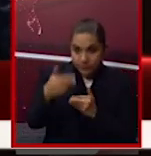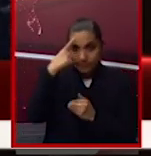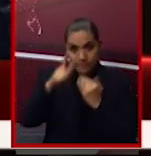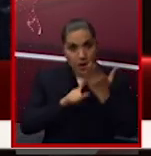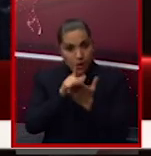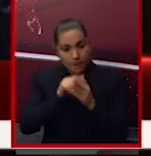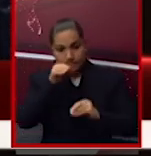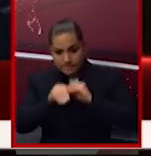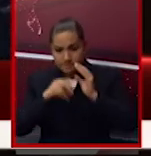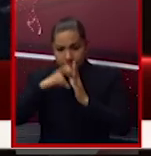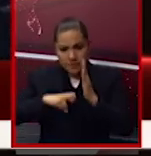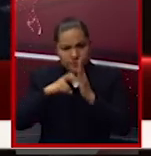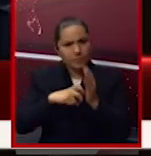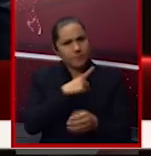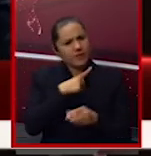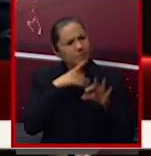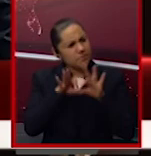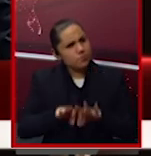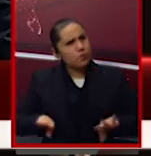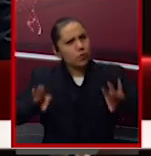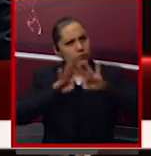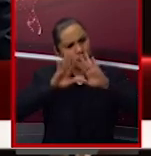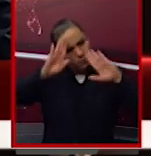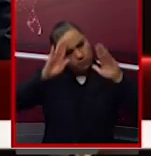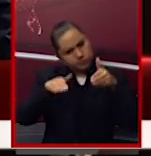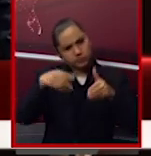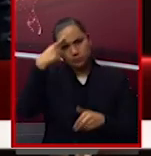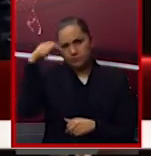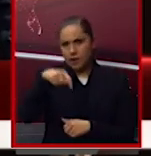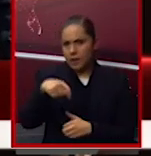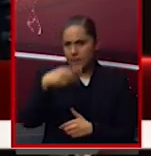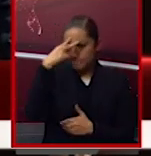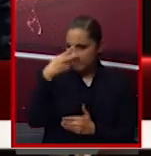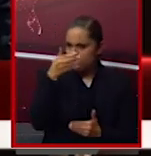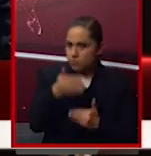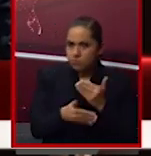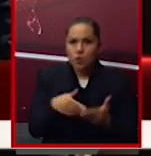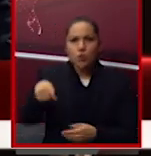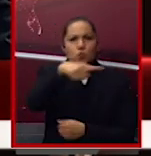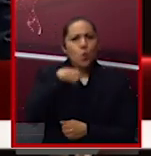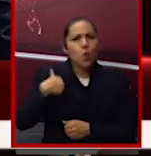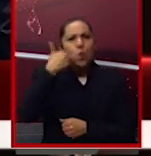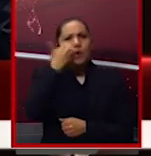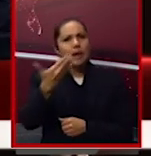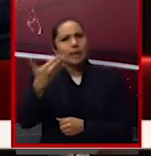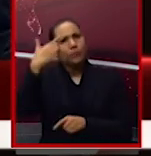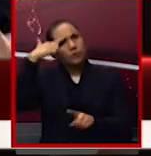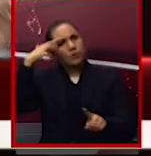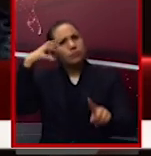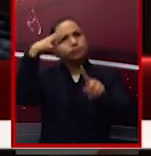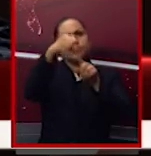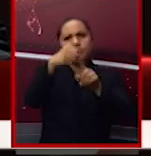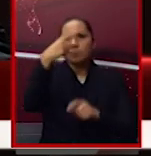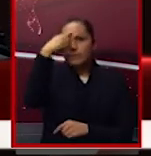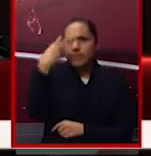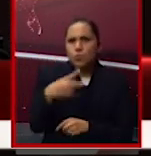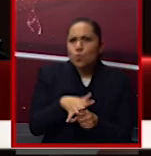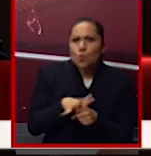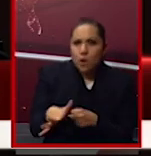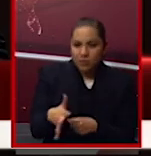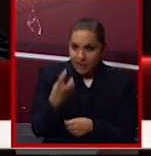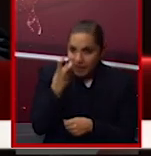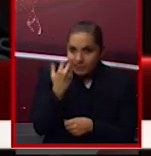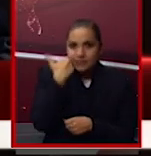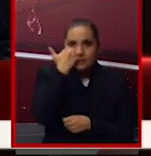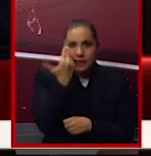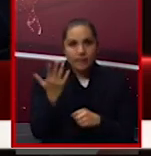compañeros, ¿qué país queremos para los próximos años? Para el verde, el México del futuro, el país que buscamos